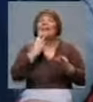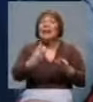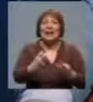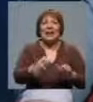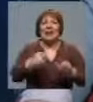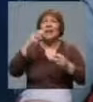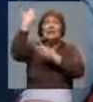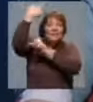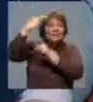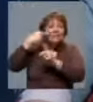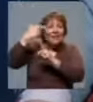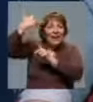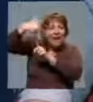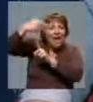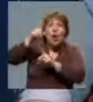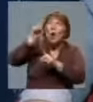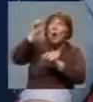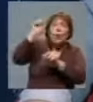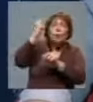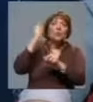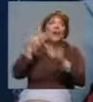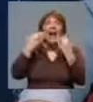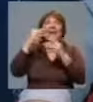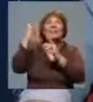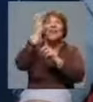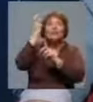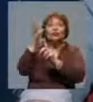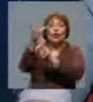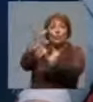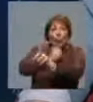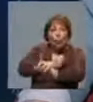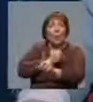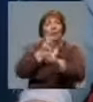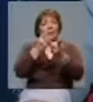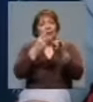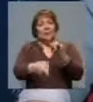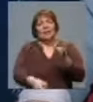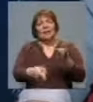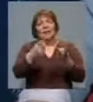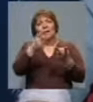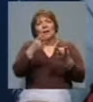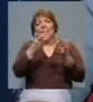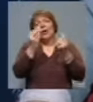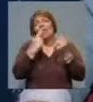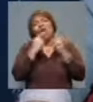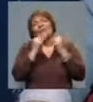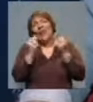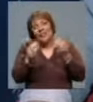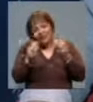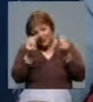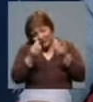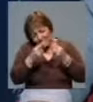los parques eólicos es decir hay una cantidad de Novedades pero a veces en el fárrago de